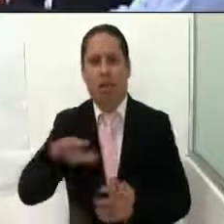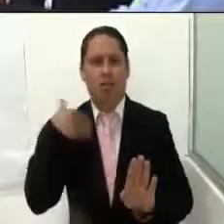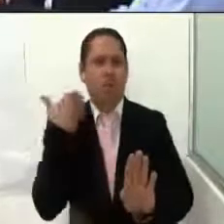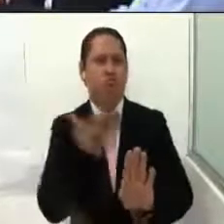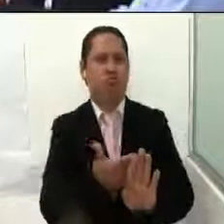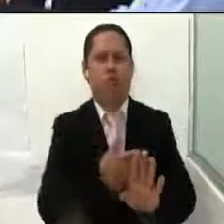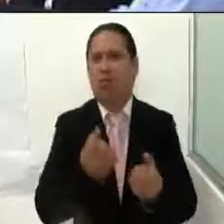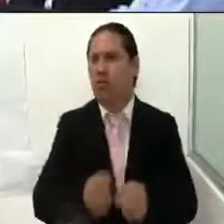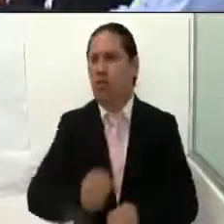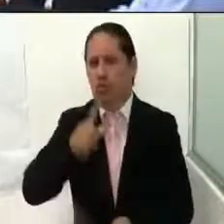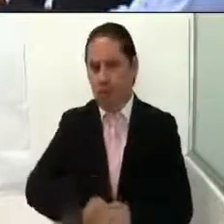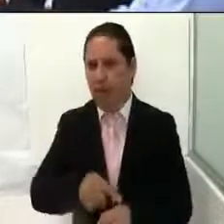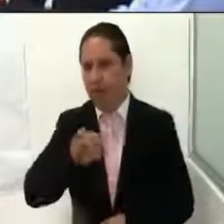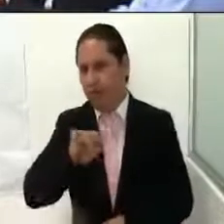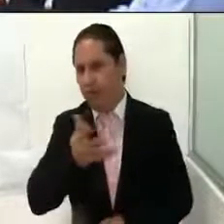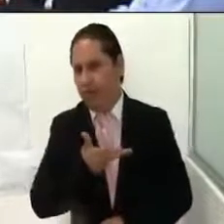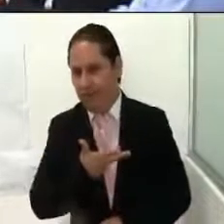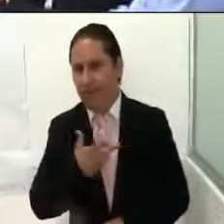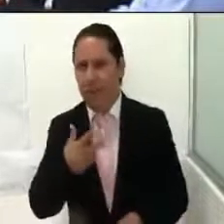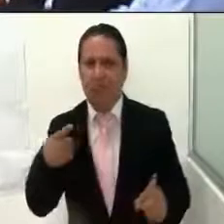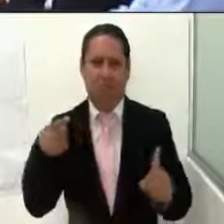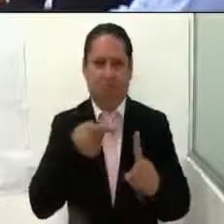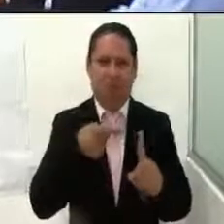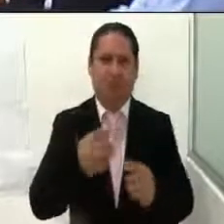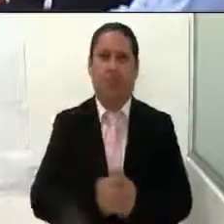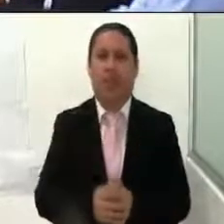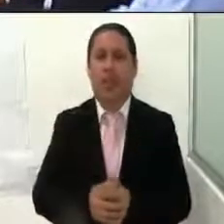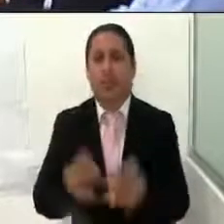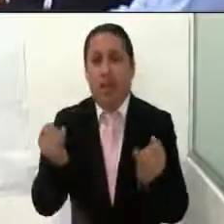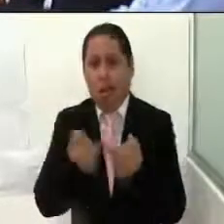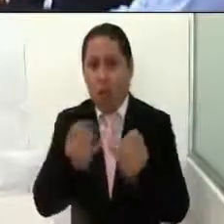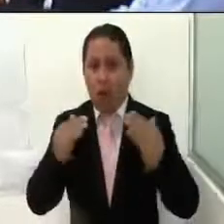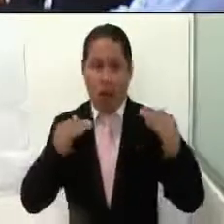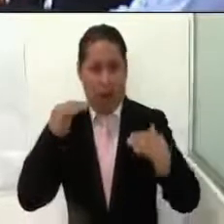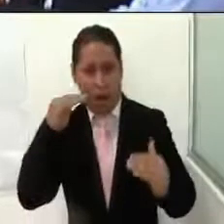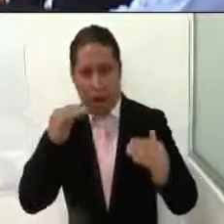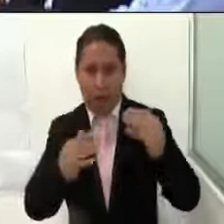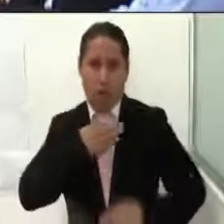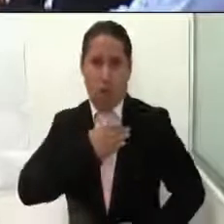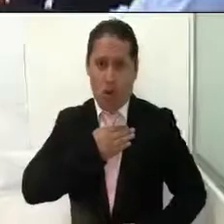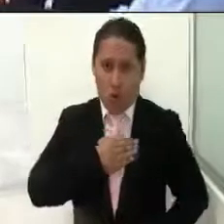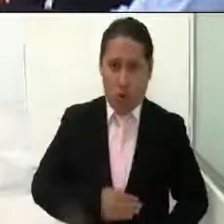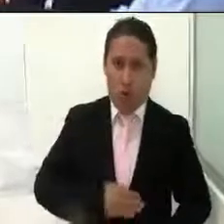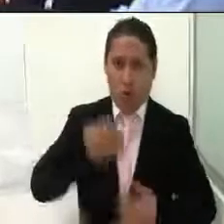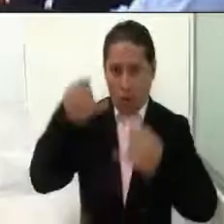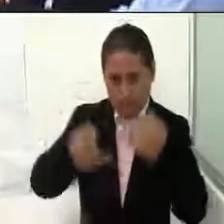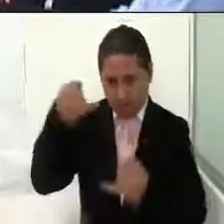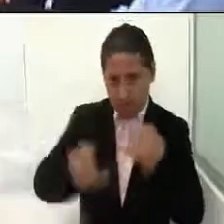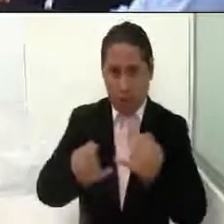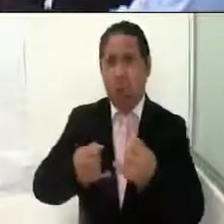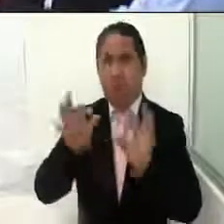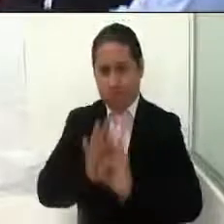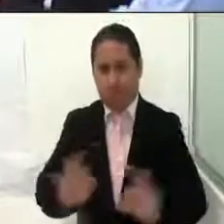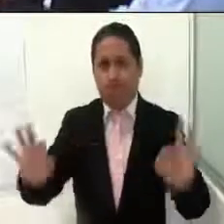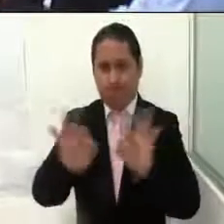sociedad de igual manera y al ser la justicia administrativo un elemento fundamental para